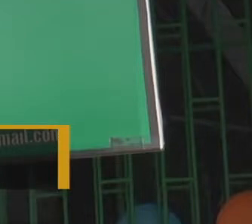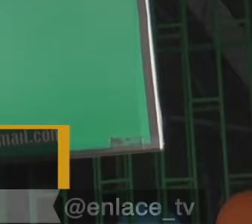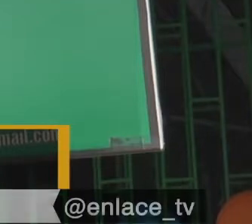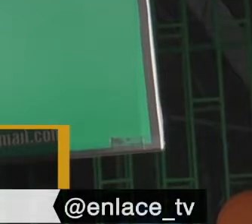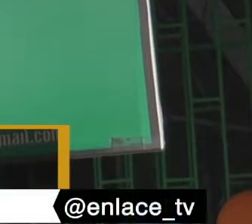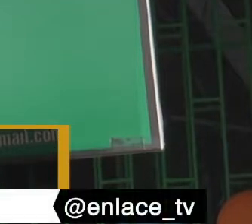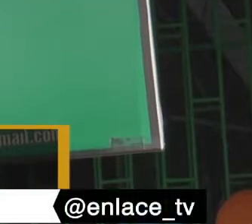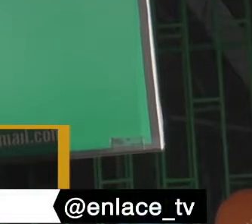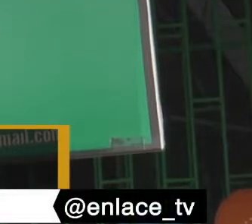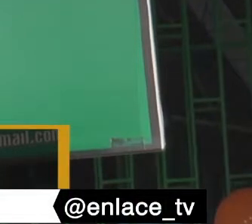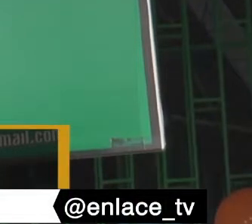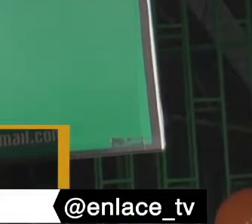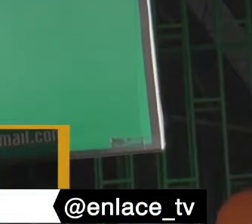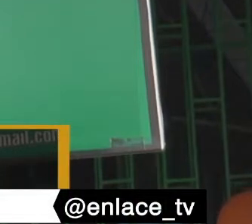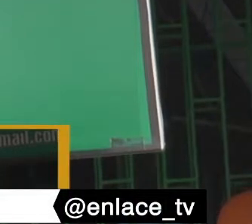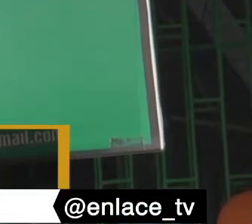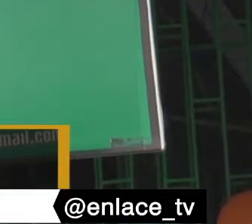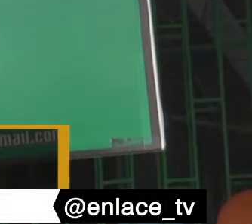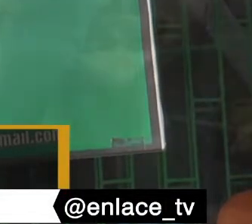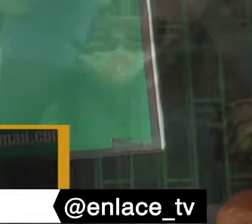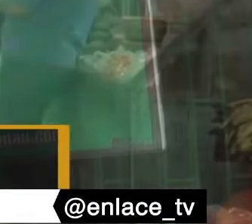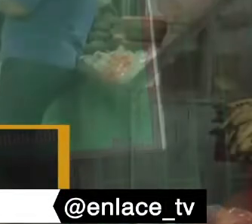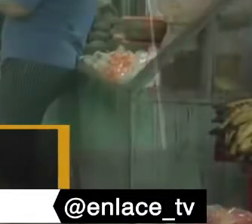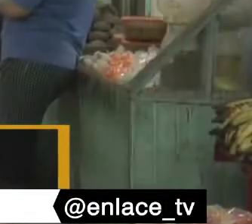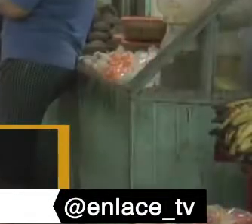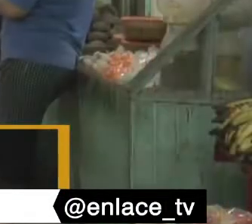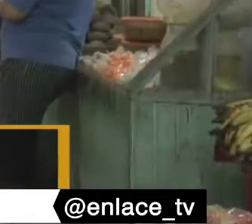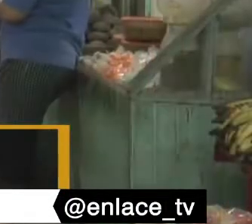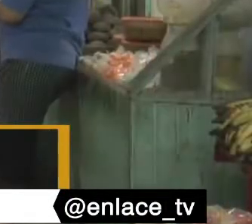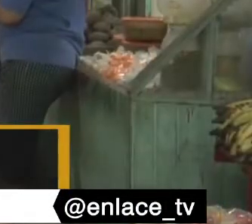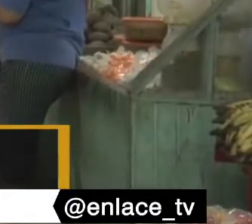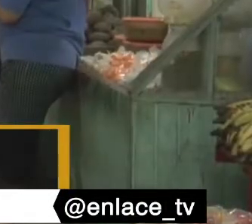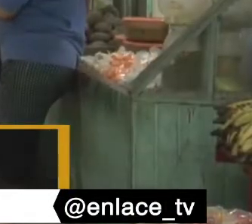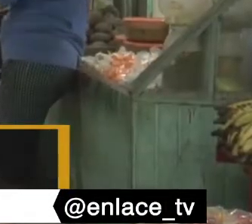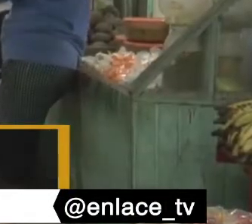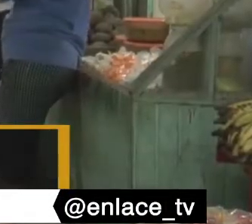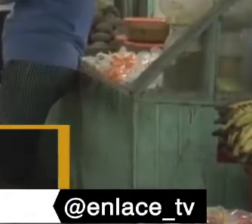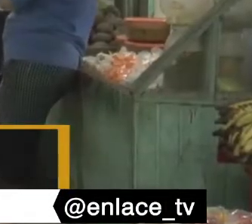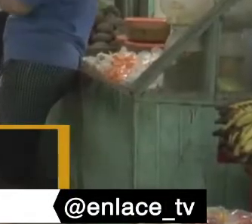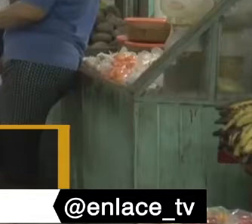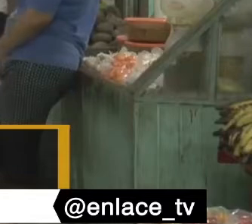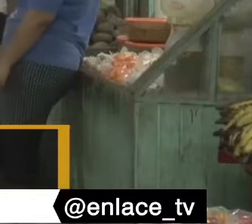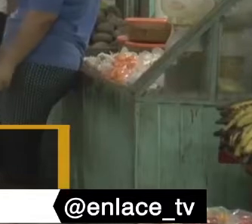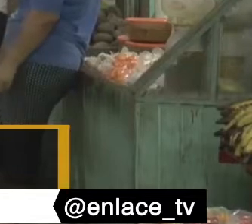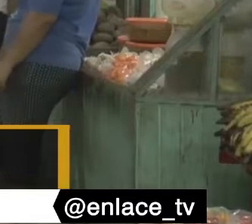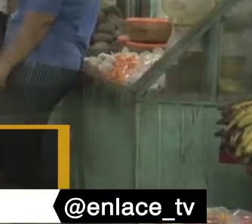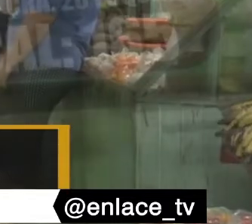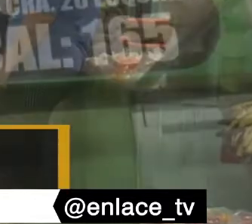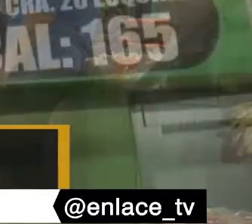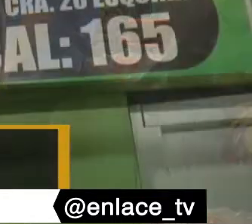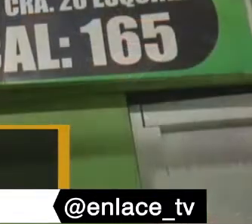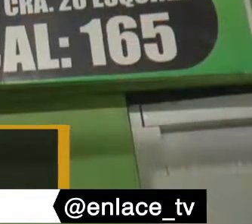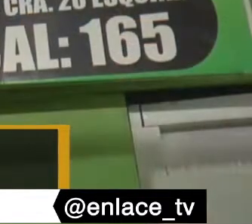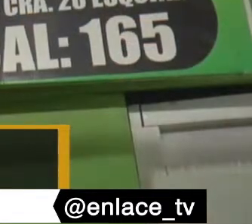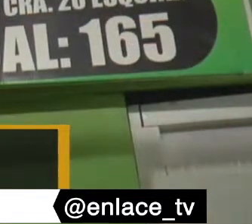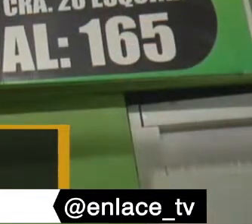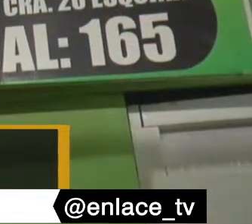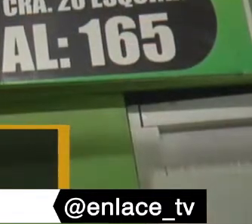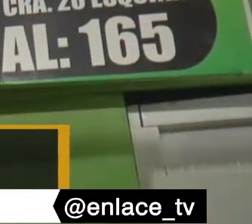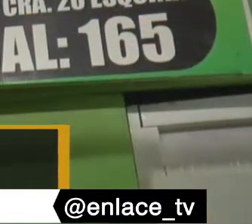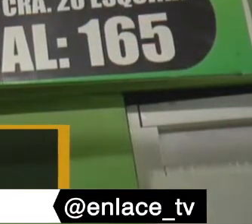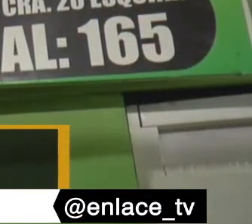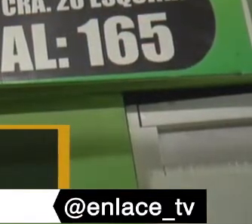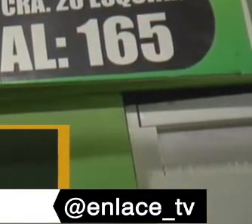del ambiente que se respira es de fiesta, esa de la que se espera participe la comunidad que durante 50 años los ha acompañado en su